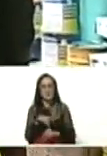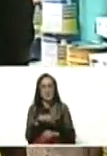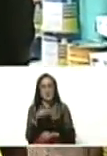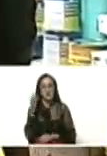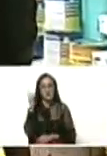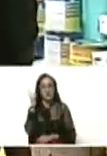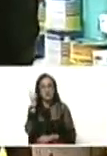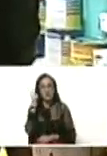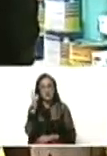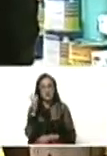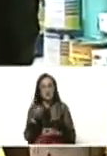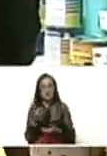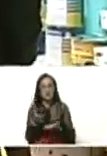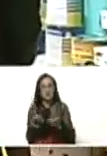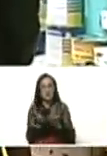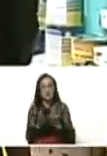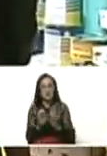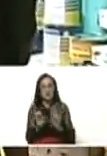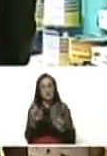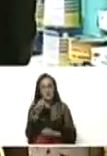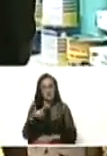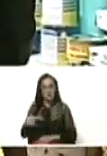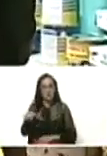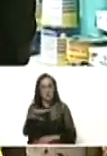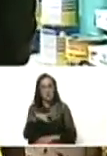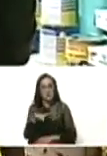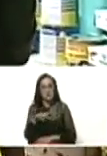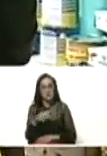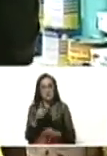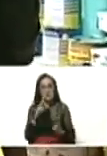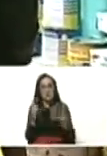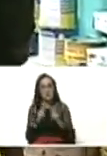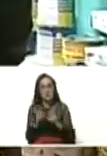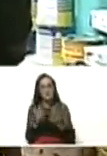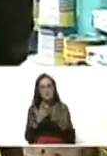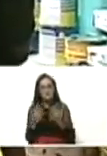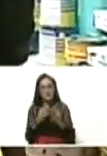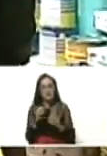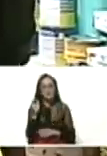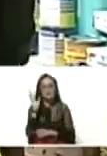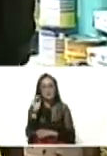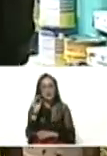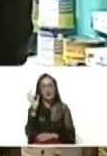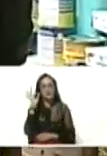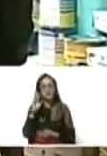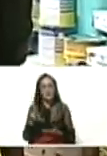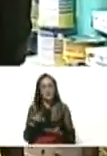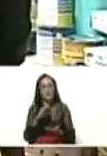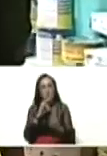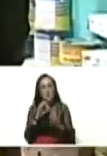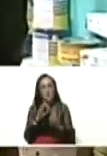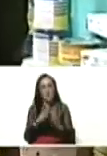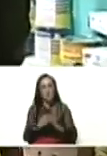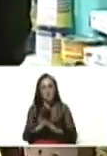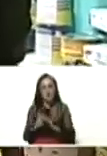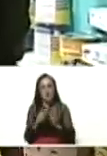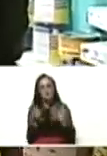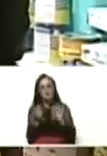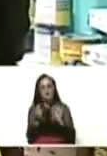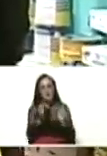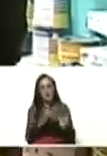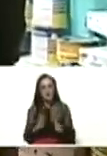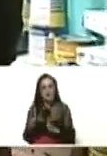día, dándole la educación a nuestro pueblo, que sirva para el encuentro con las asambleas, con los consejos comunales, el debate y la planificación